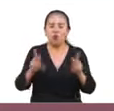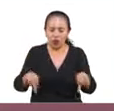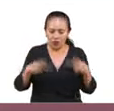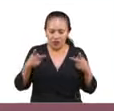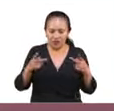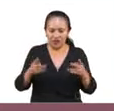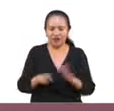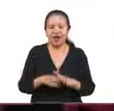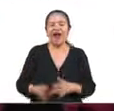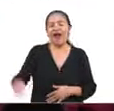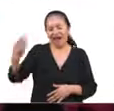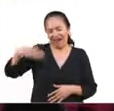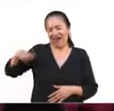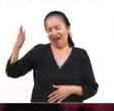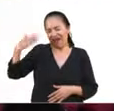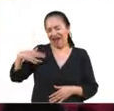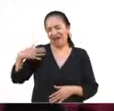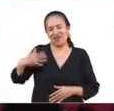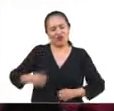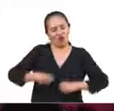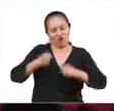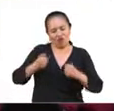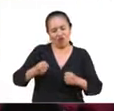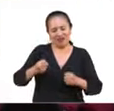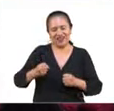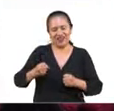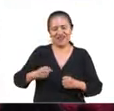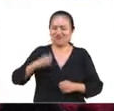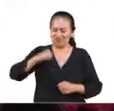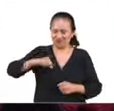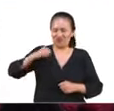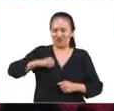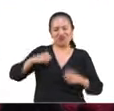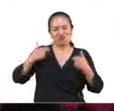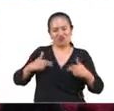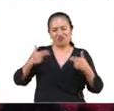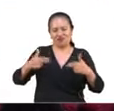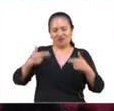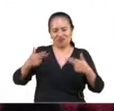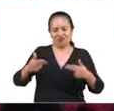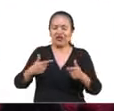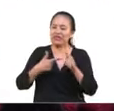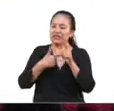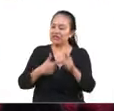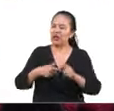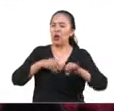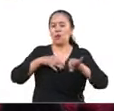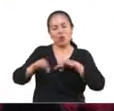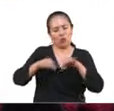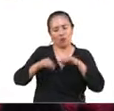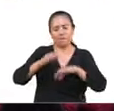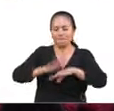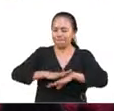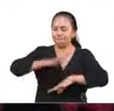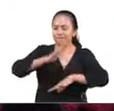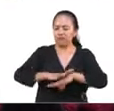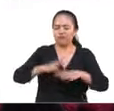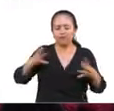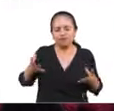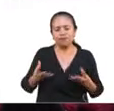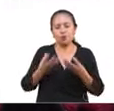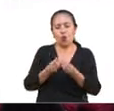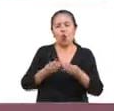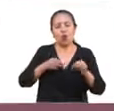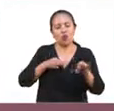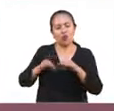nuestros ancestros de 600 generaciones para atrás, redoblemos nuestros esfuerzos y sigamos luchando juntas